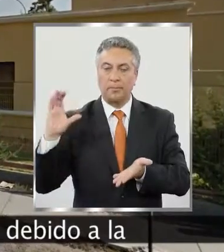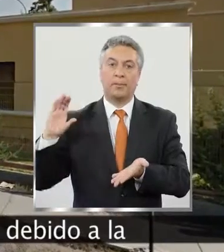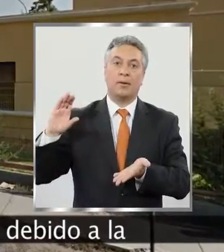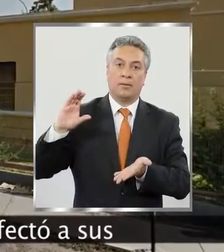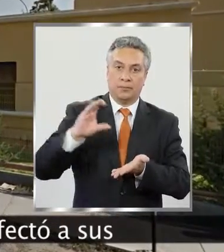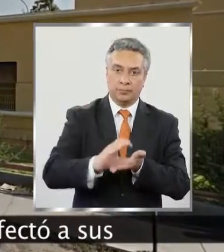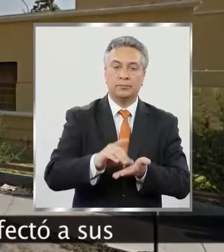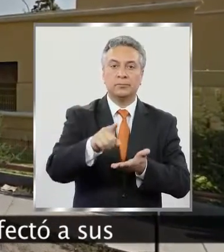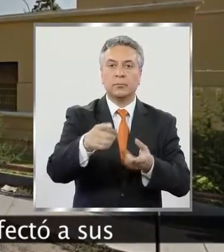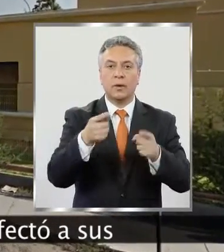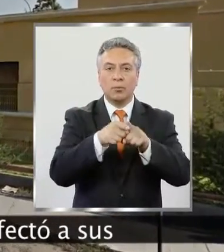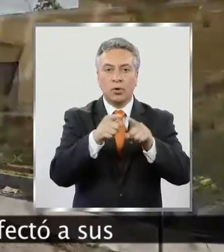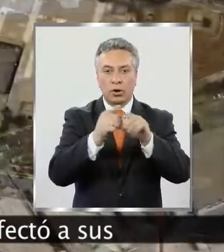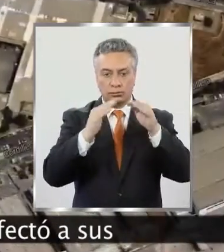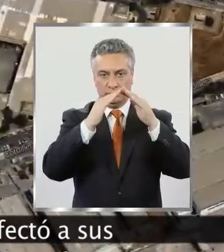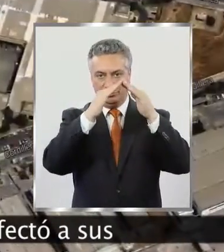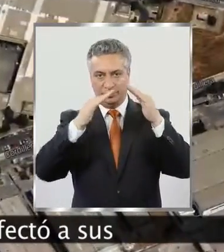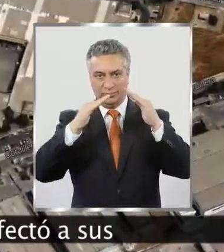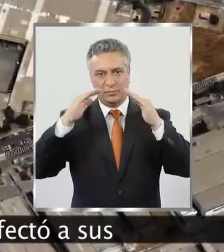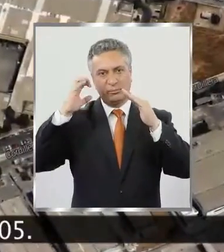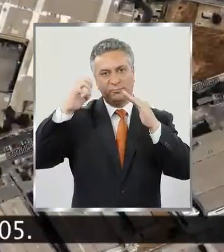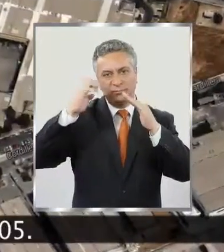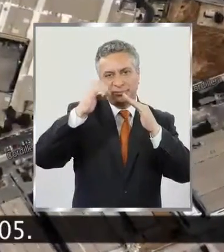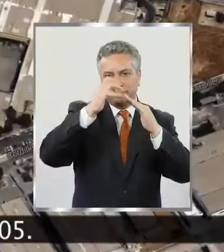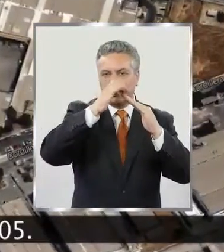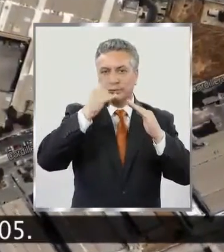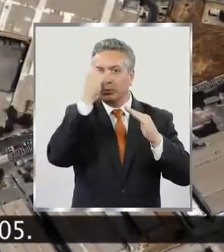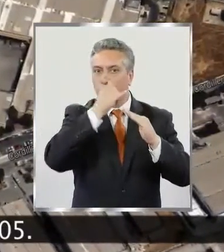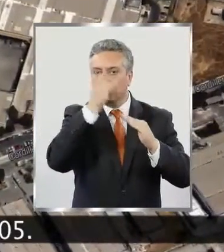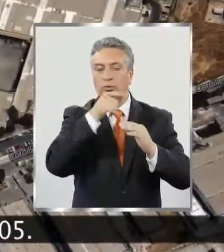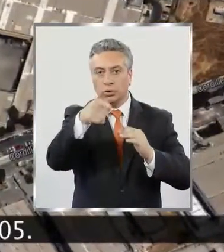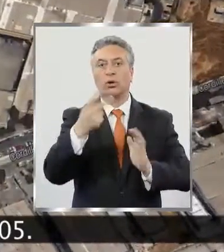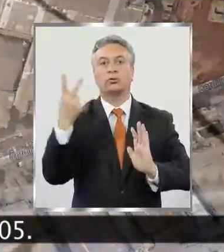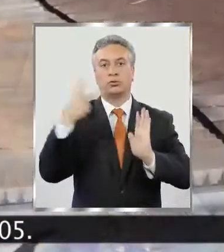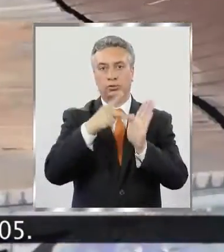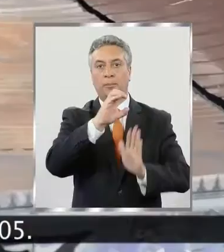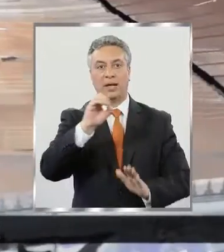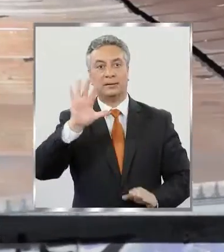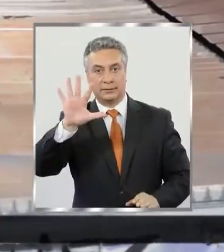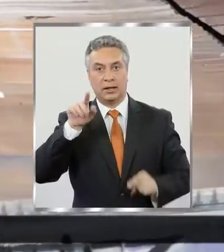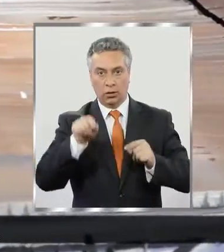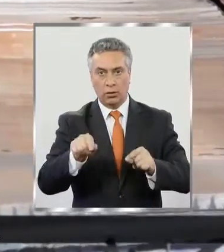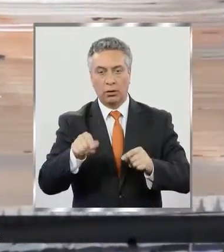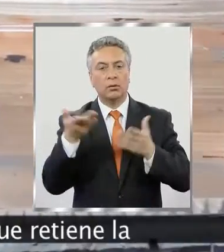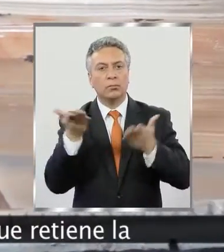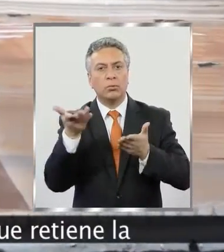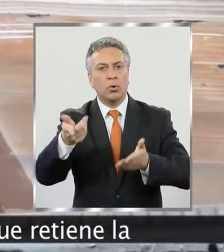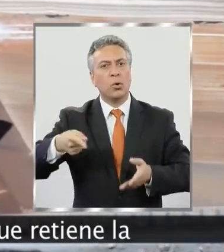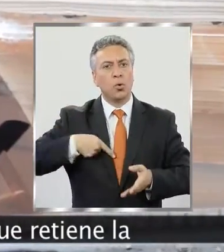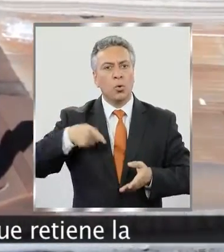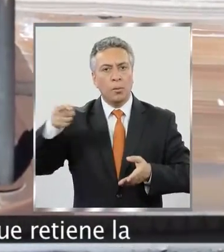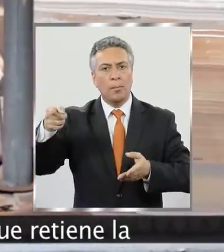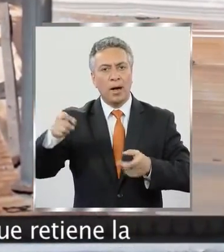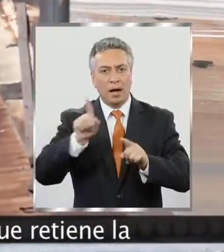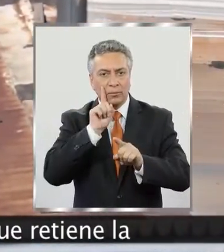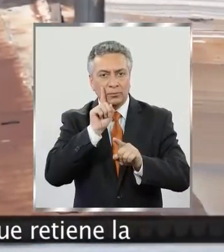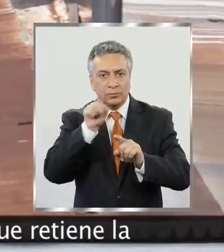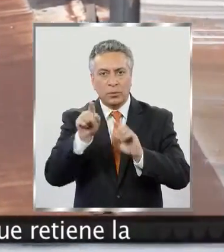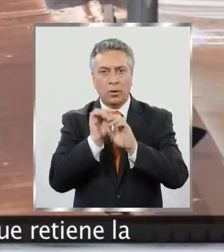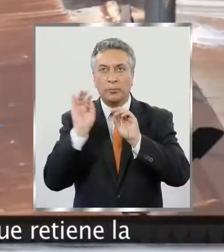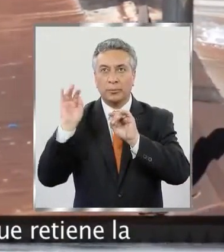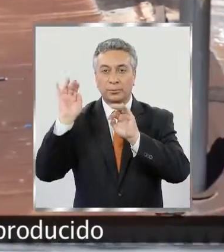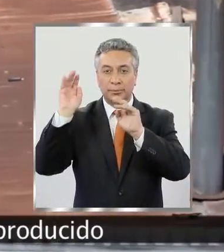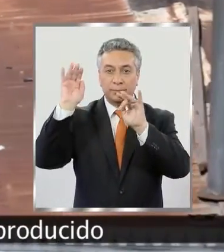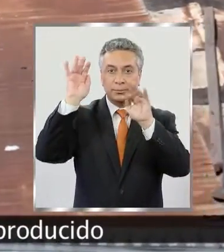debido a la oxidación y deterioro que afectó a sus techos desde el 2005. El daño provenía de un material particulado